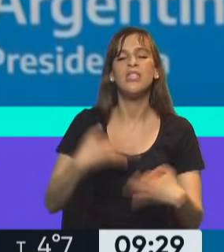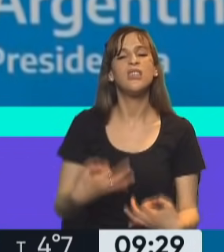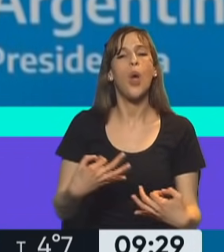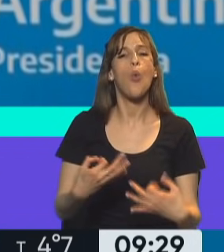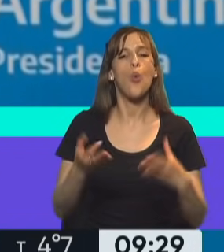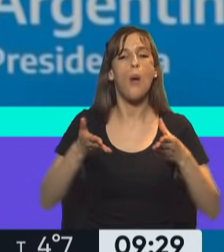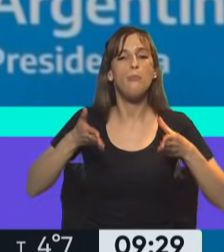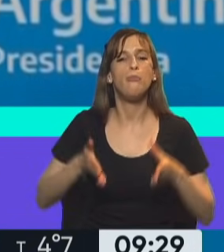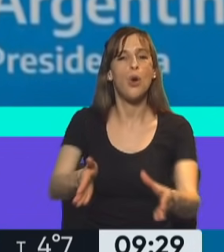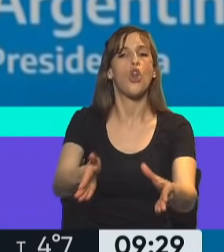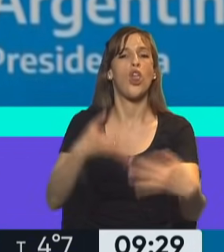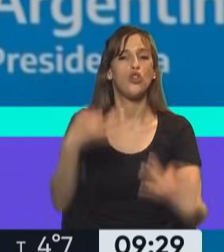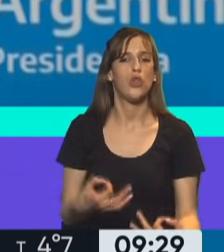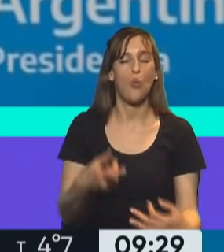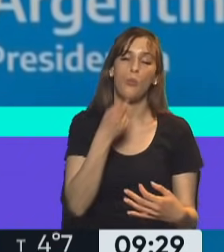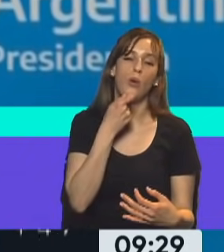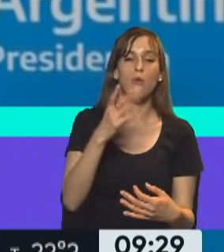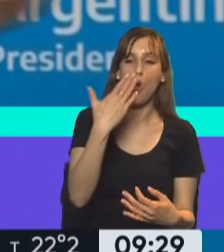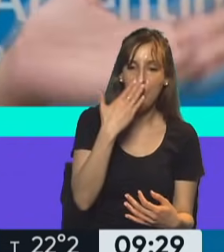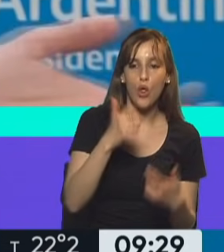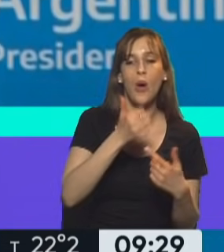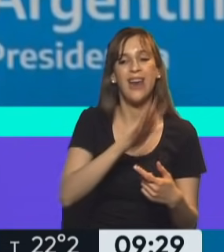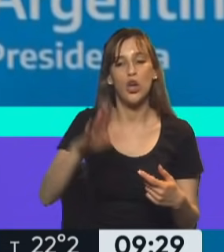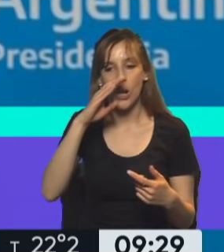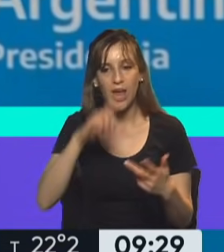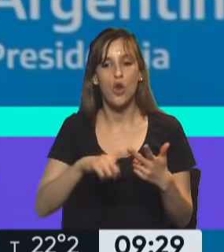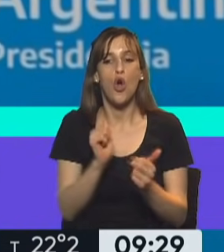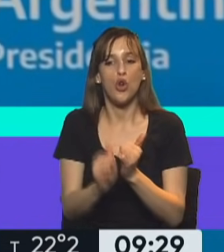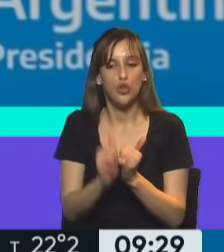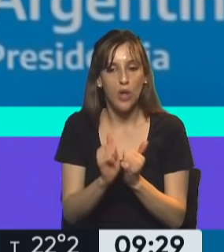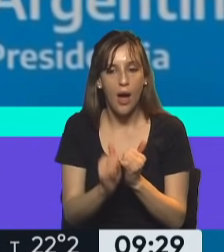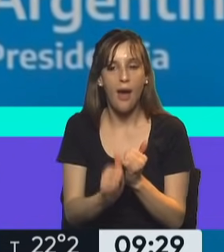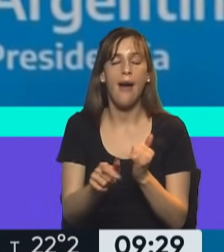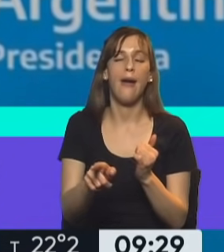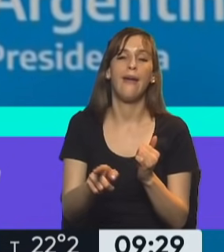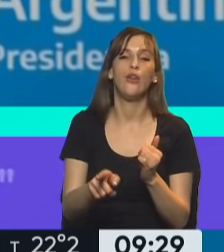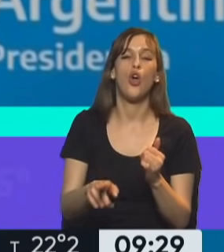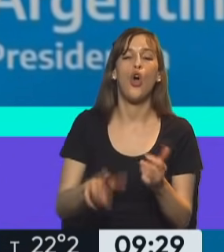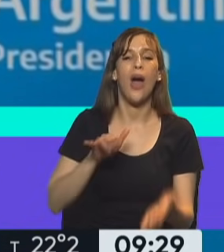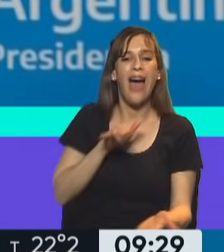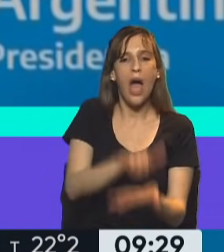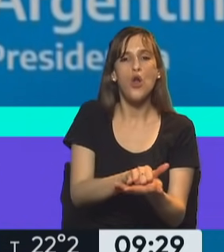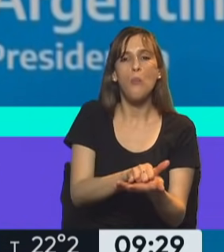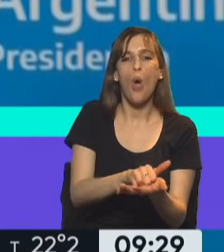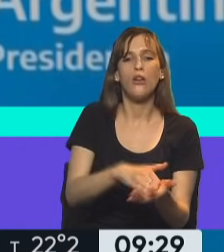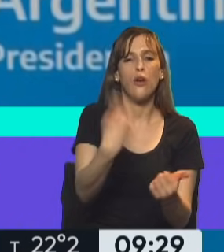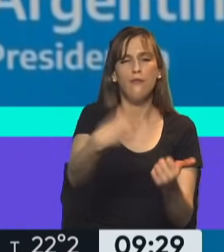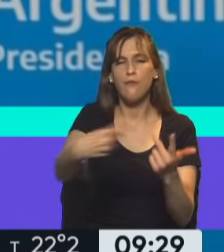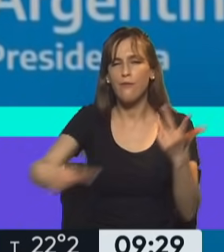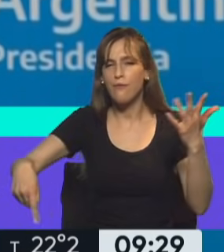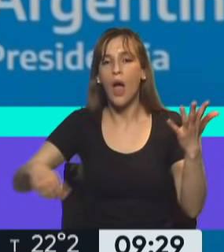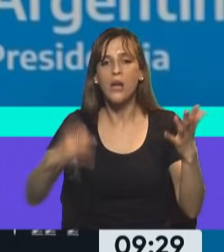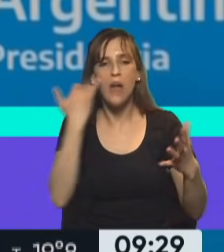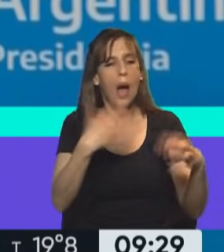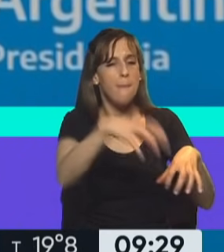hecho. Córdoba, Río Negro, está Rosario también tratando el tema. Hay muchos aeropuertos que ya han sido habilitados como corredor seguro.